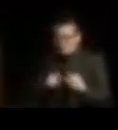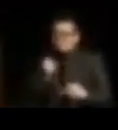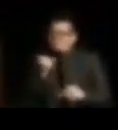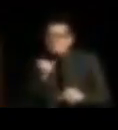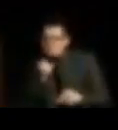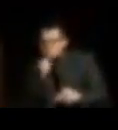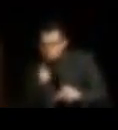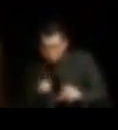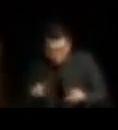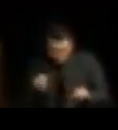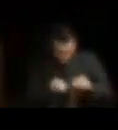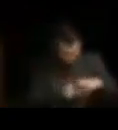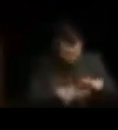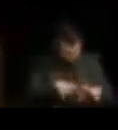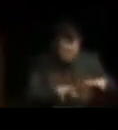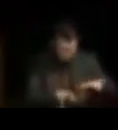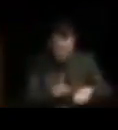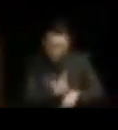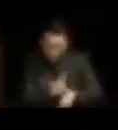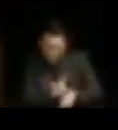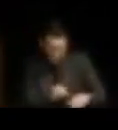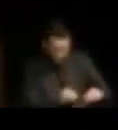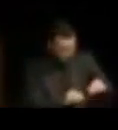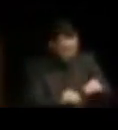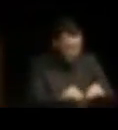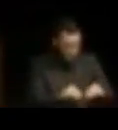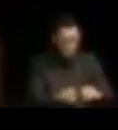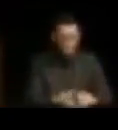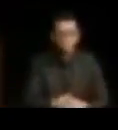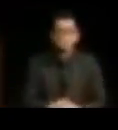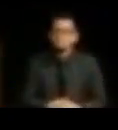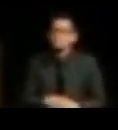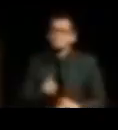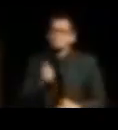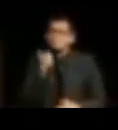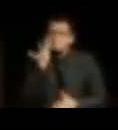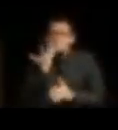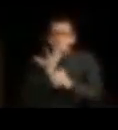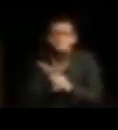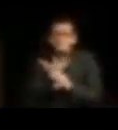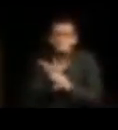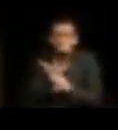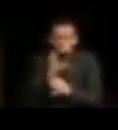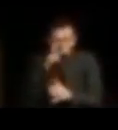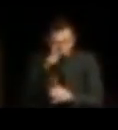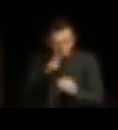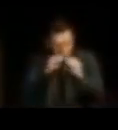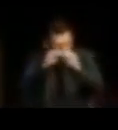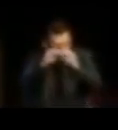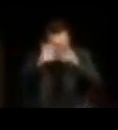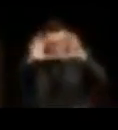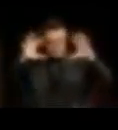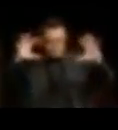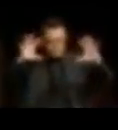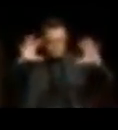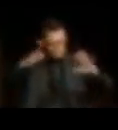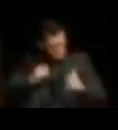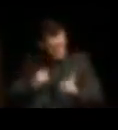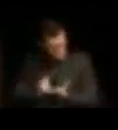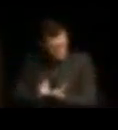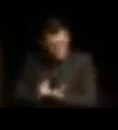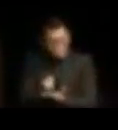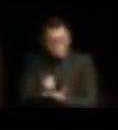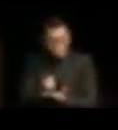alteración de la escena de los hechos. Quiero decirlo de manera clara y